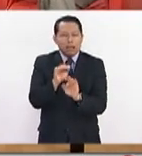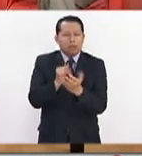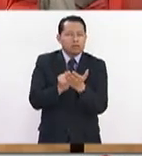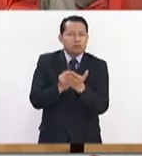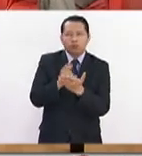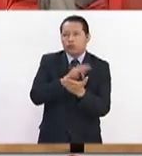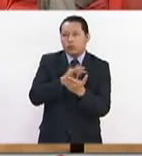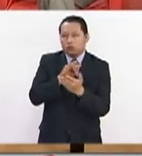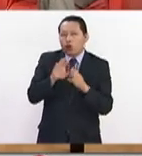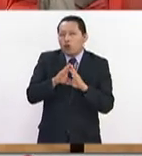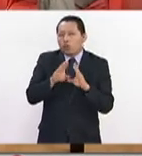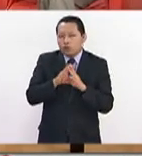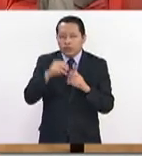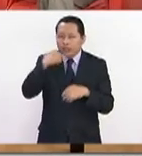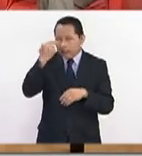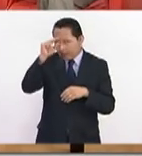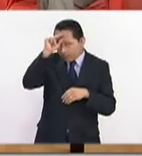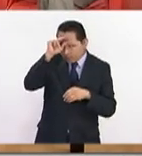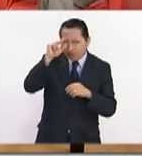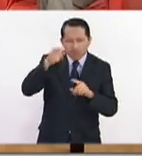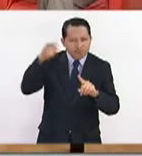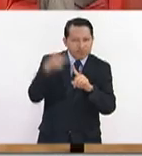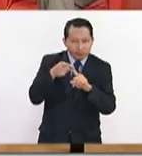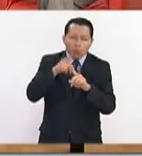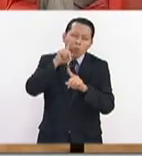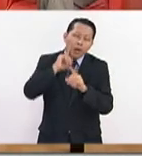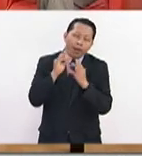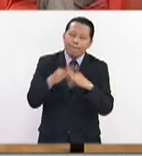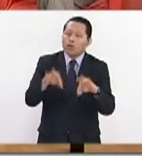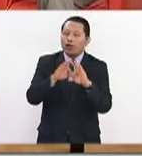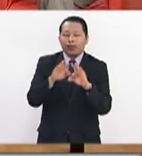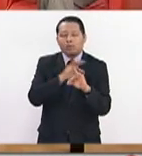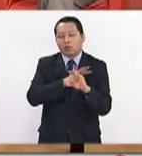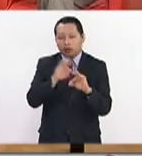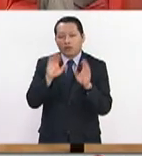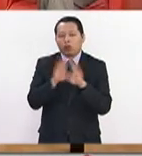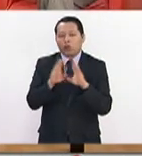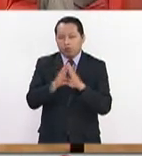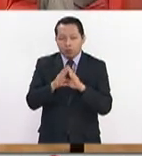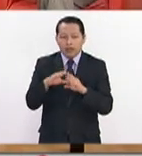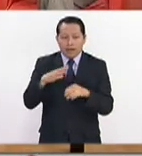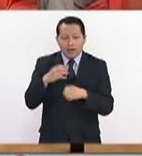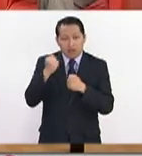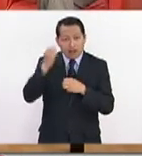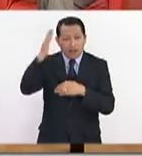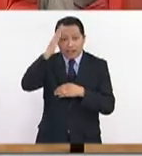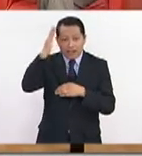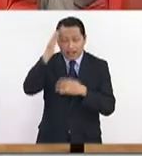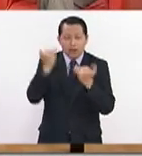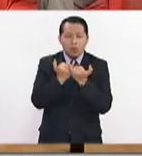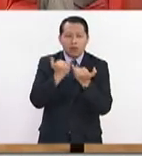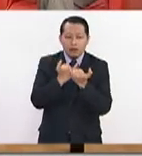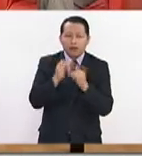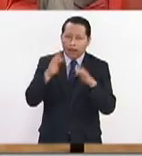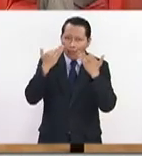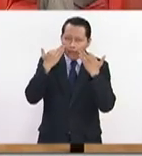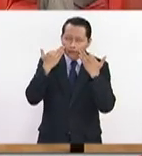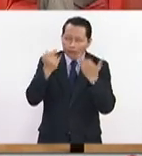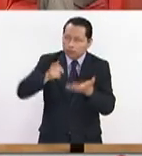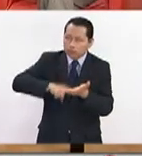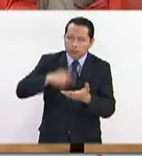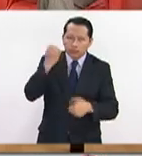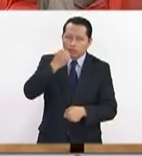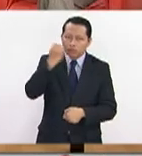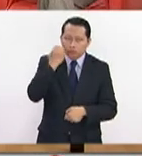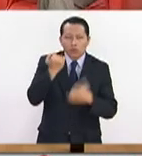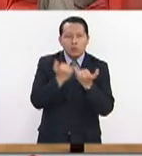los productos del intelecto, la mujer es fundamental. La mujer tiene un gran liderazgo, lo hemos visto ahí en el campus